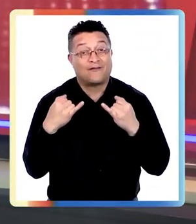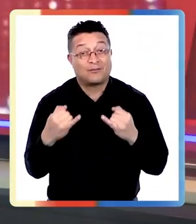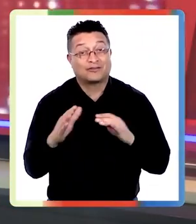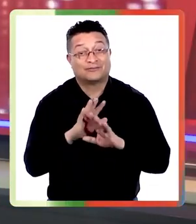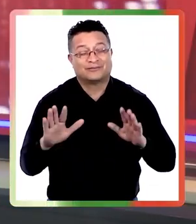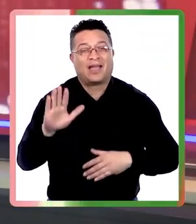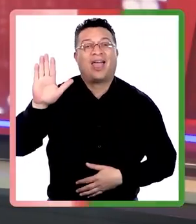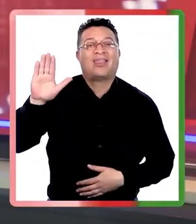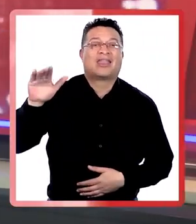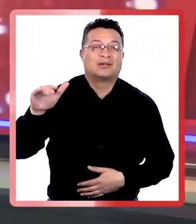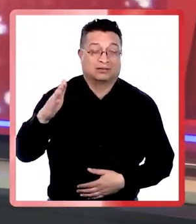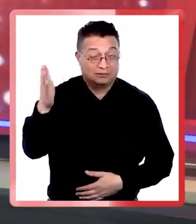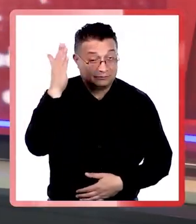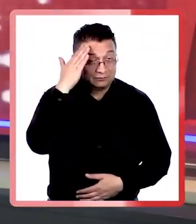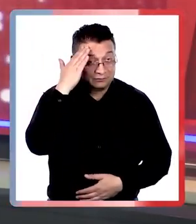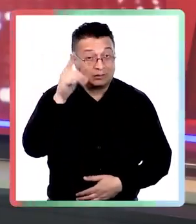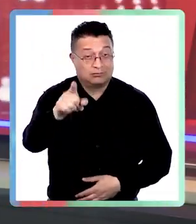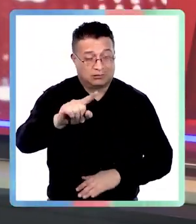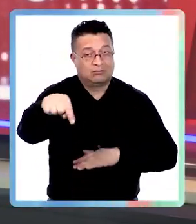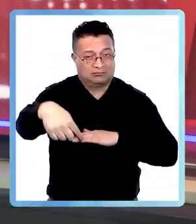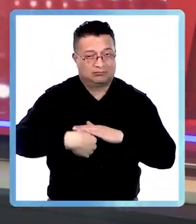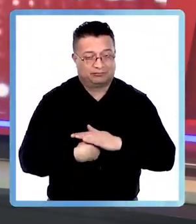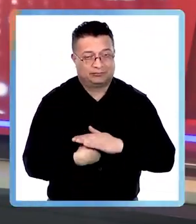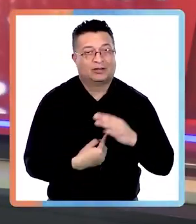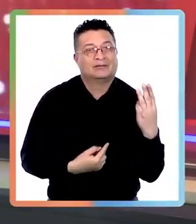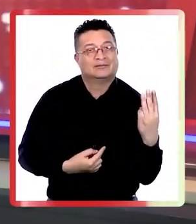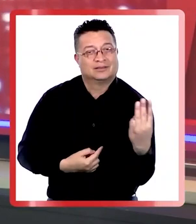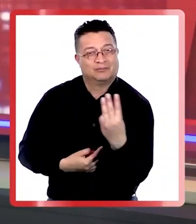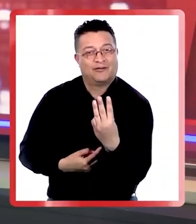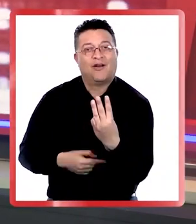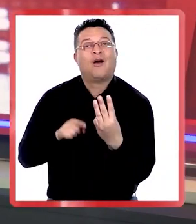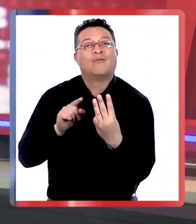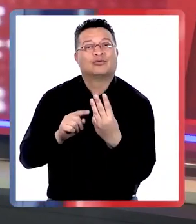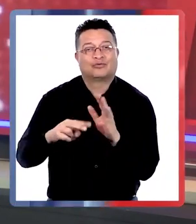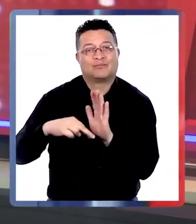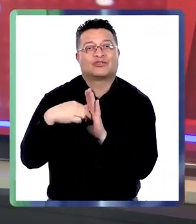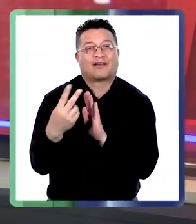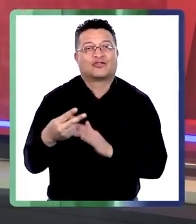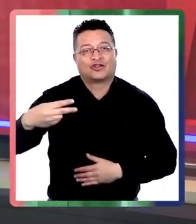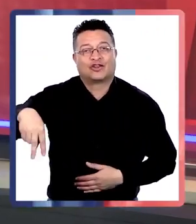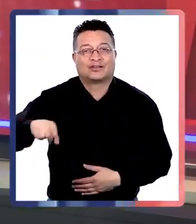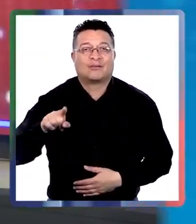Y con esta información nos despedimos. Recuerden visitar nuestra página web